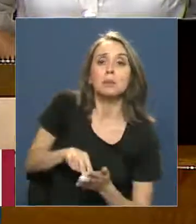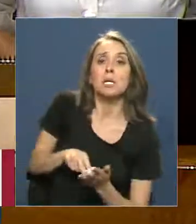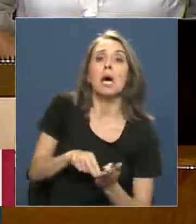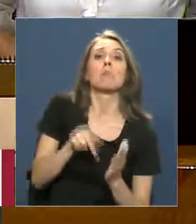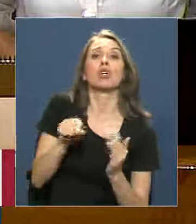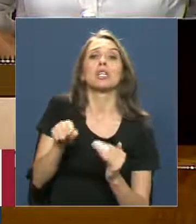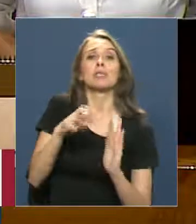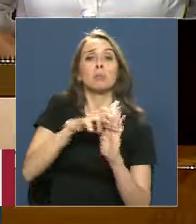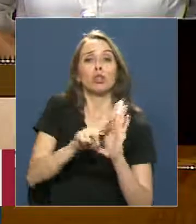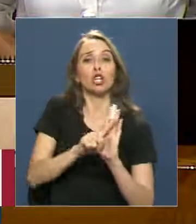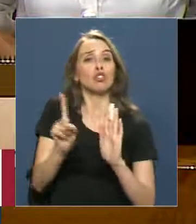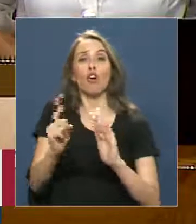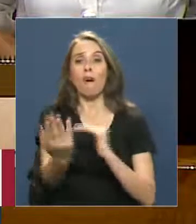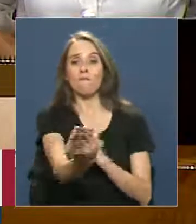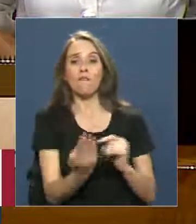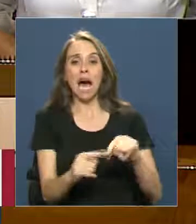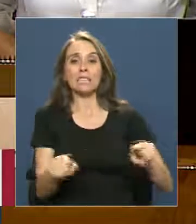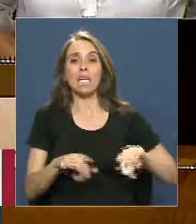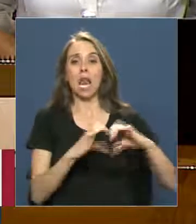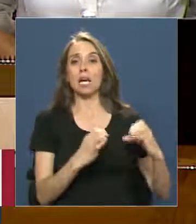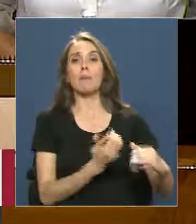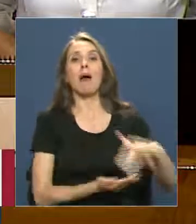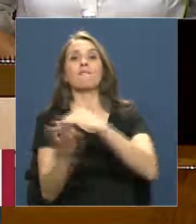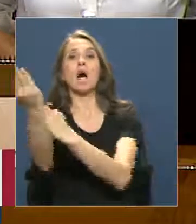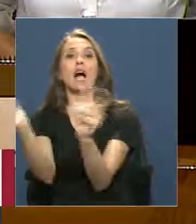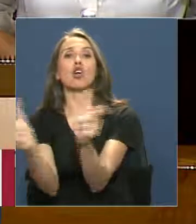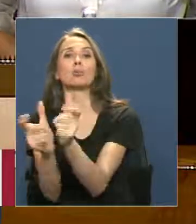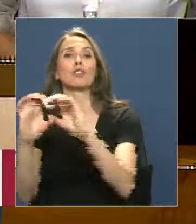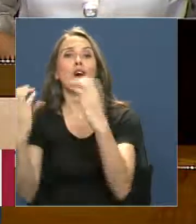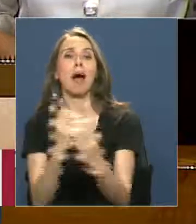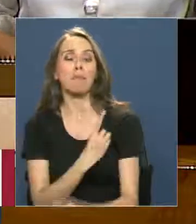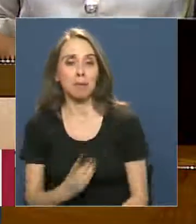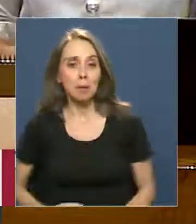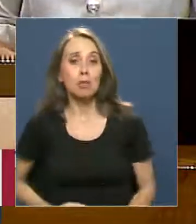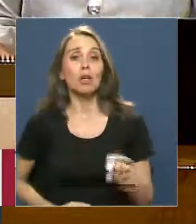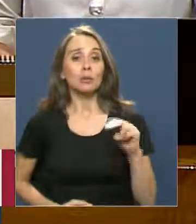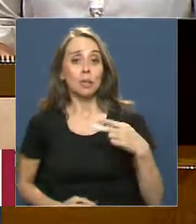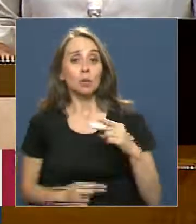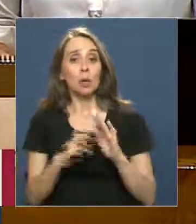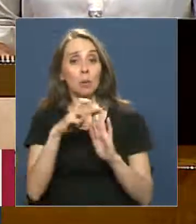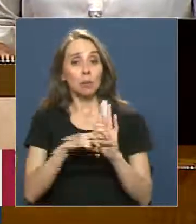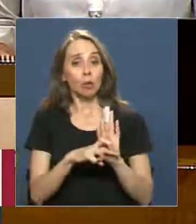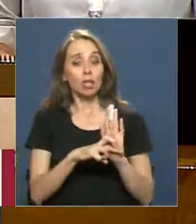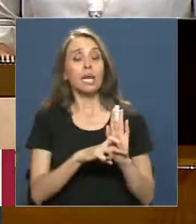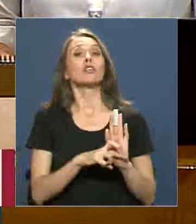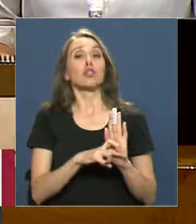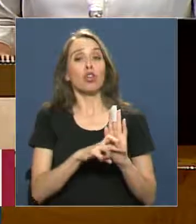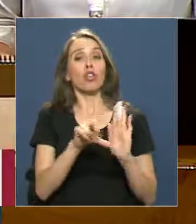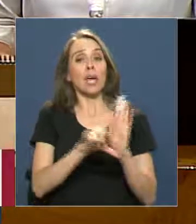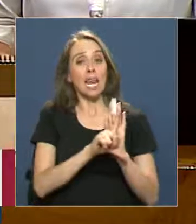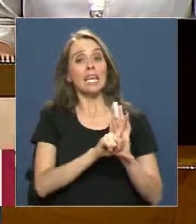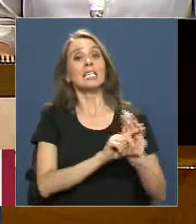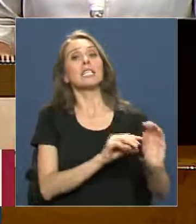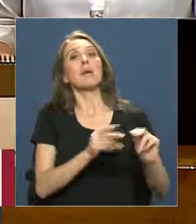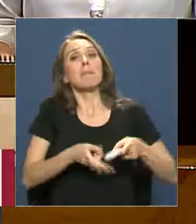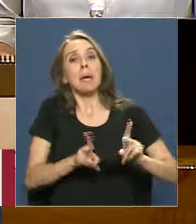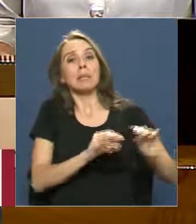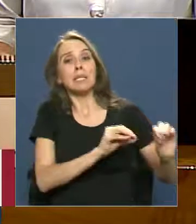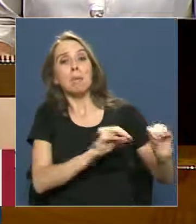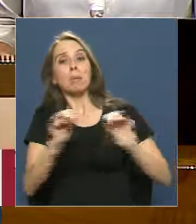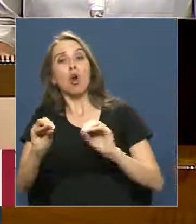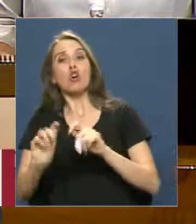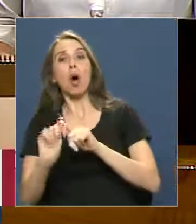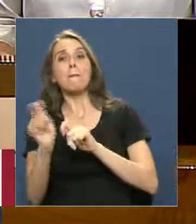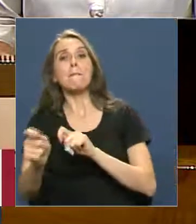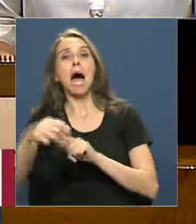comisión, no a la sala. Primera cosa. Lo segundo. El proyecto de prórroga de los pagos municipales lo vamos a